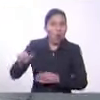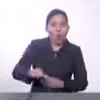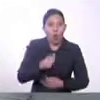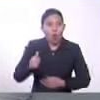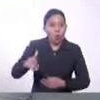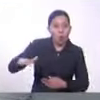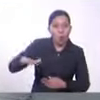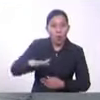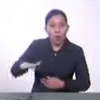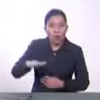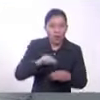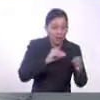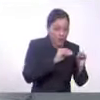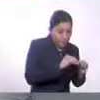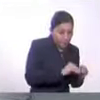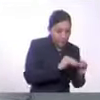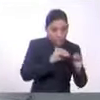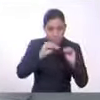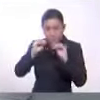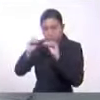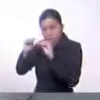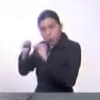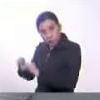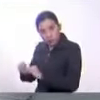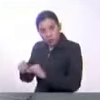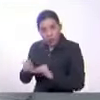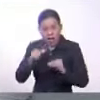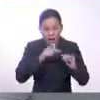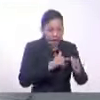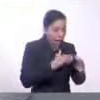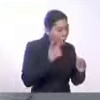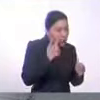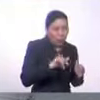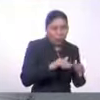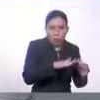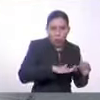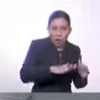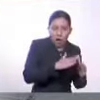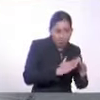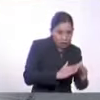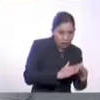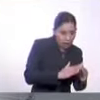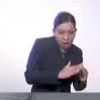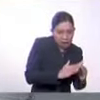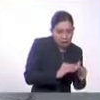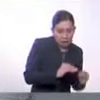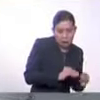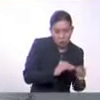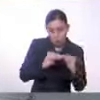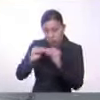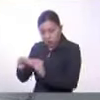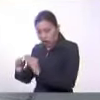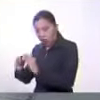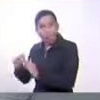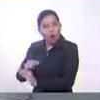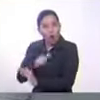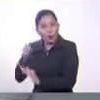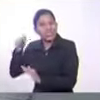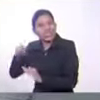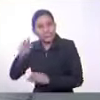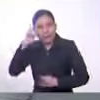al traslado, ¿verdad?, de una persona de un punto A un punto B que se traslada a vivir hacia otro